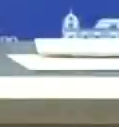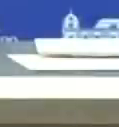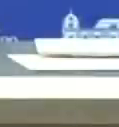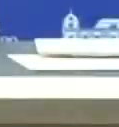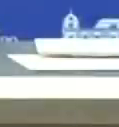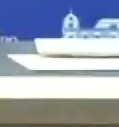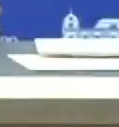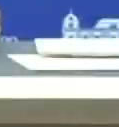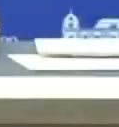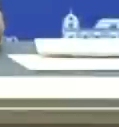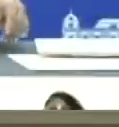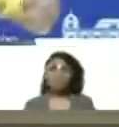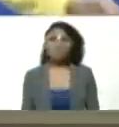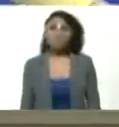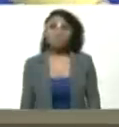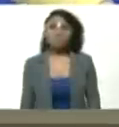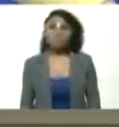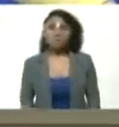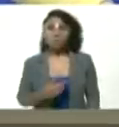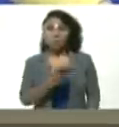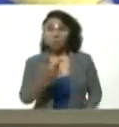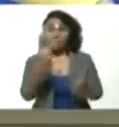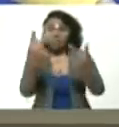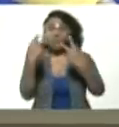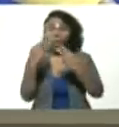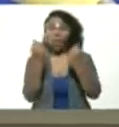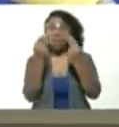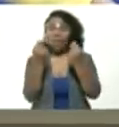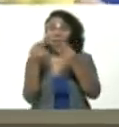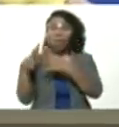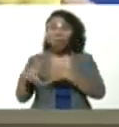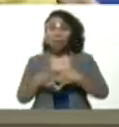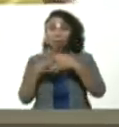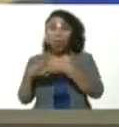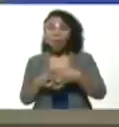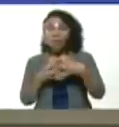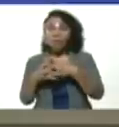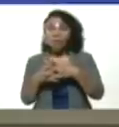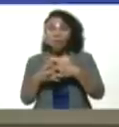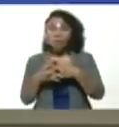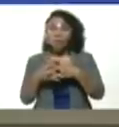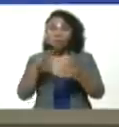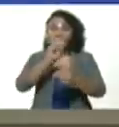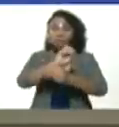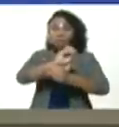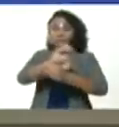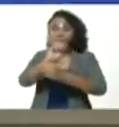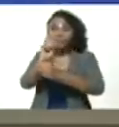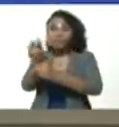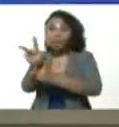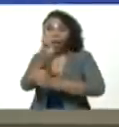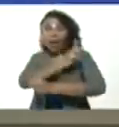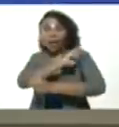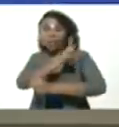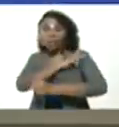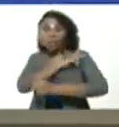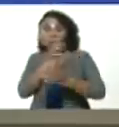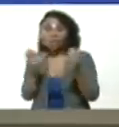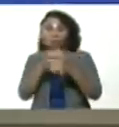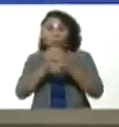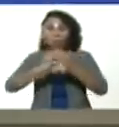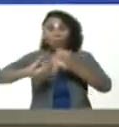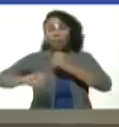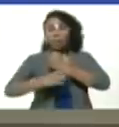vieron que de ese dinero Estados Unidos le pasa al jefe de la banda criminal, Juan